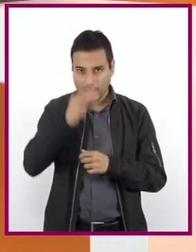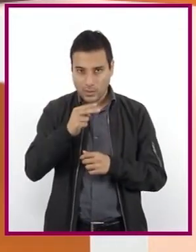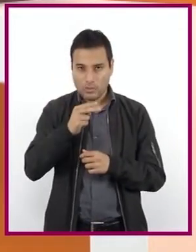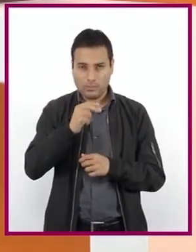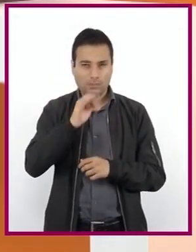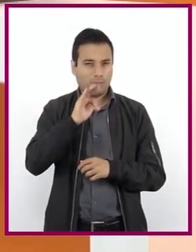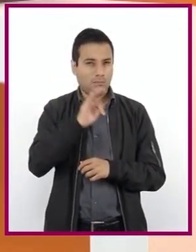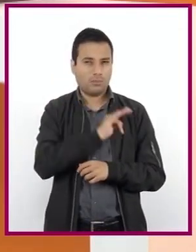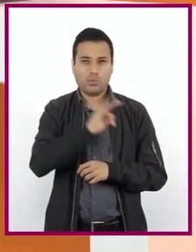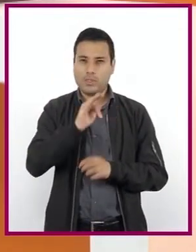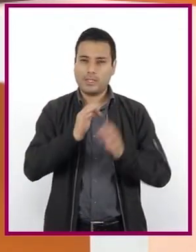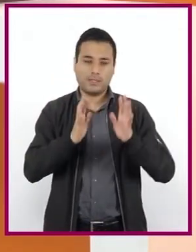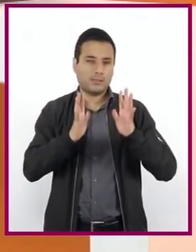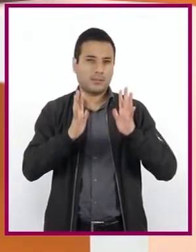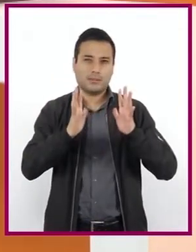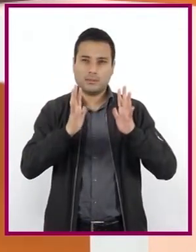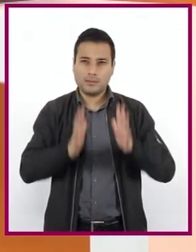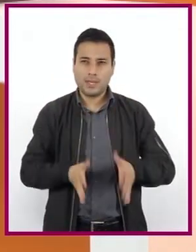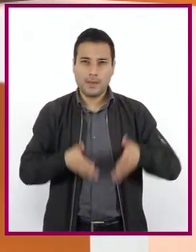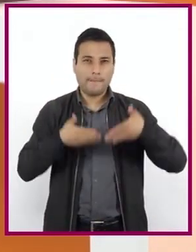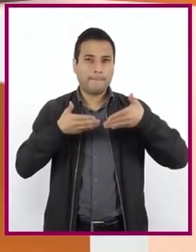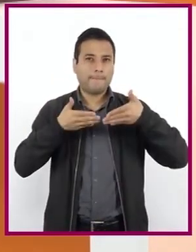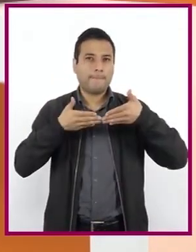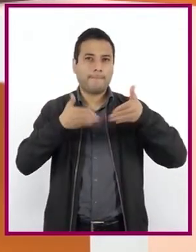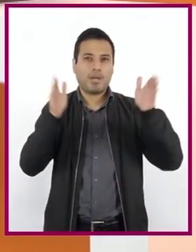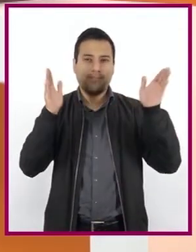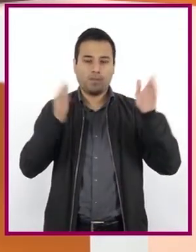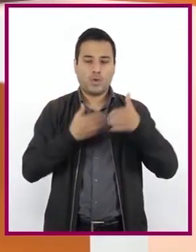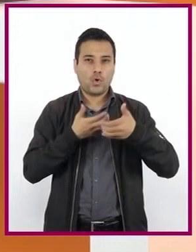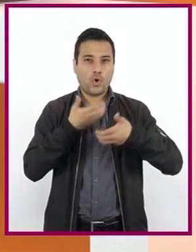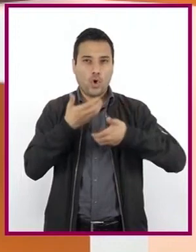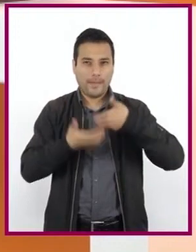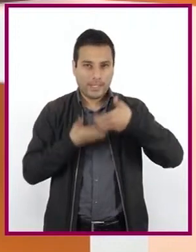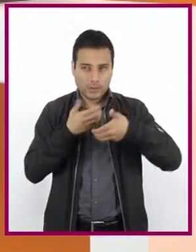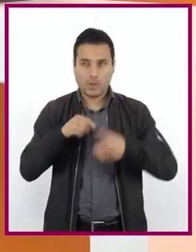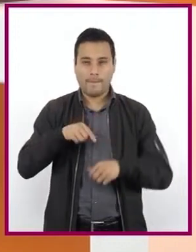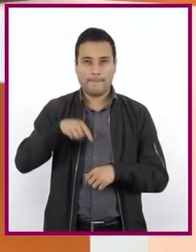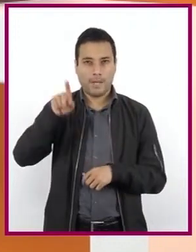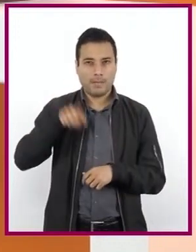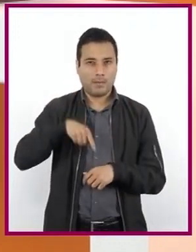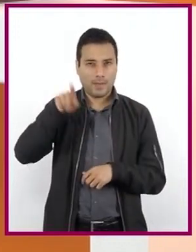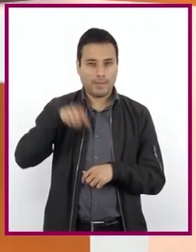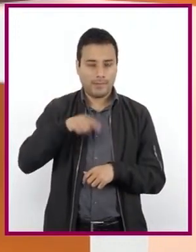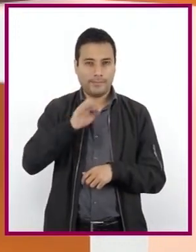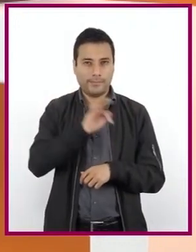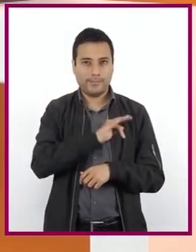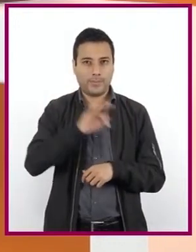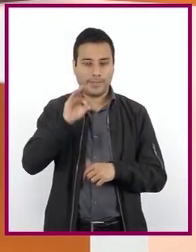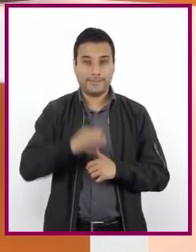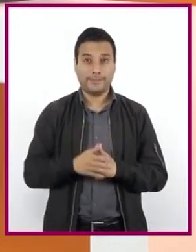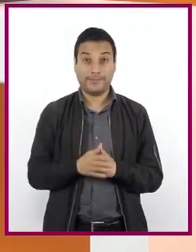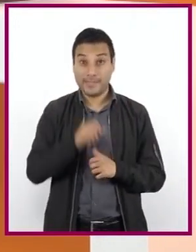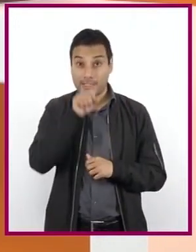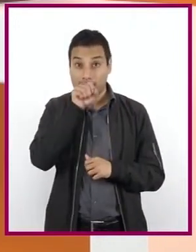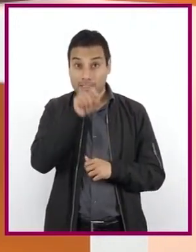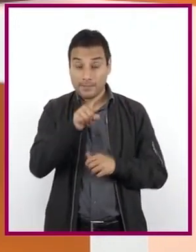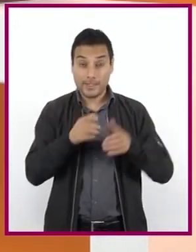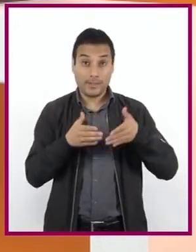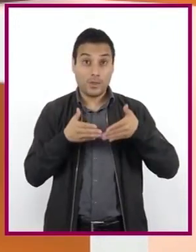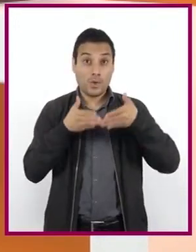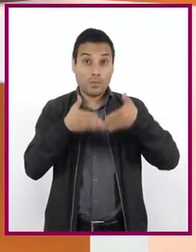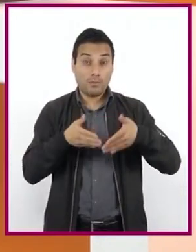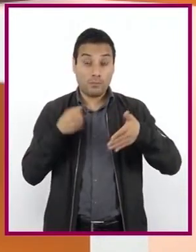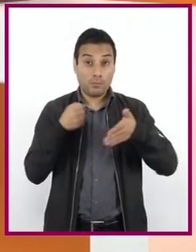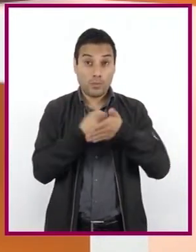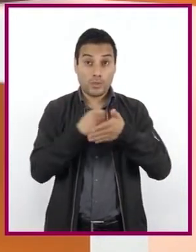los elementos exclusivos para el comercio transpacífico. Por su parte, el puerto de Veracruz